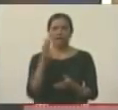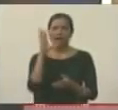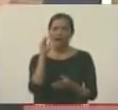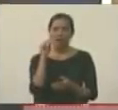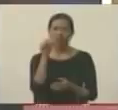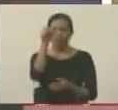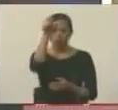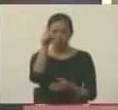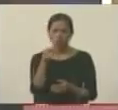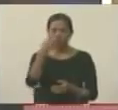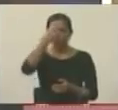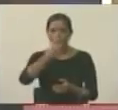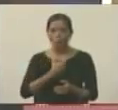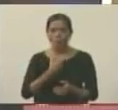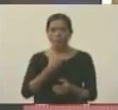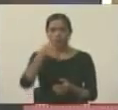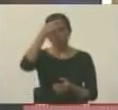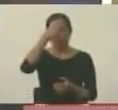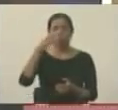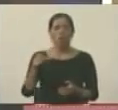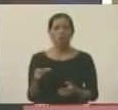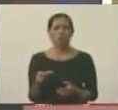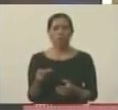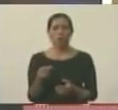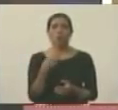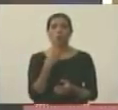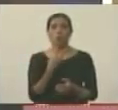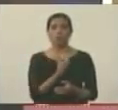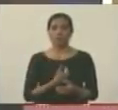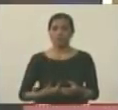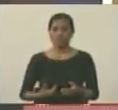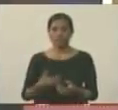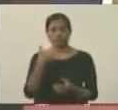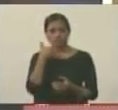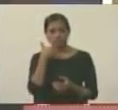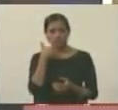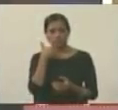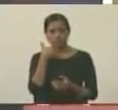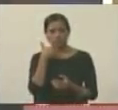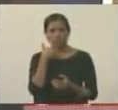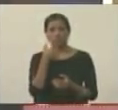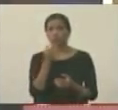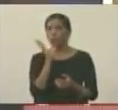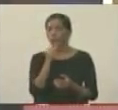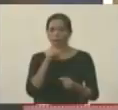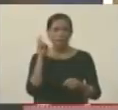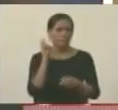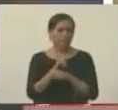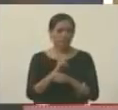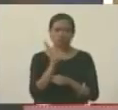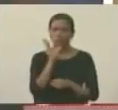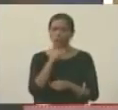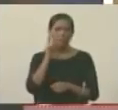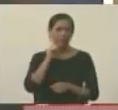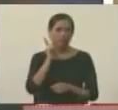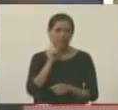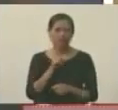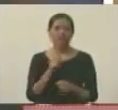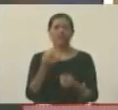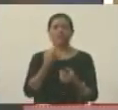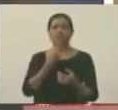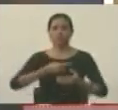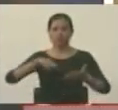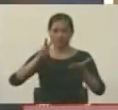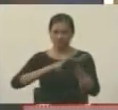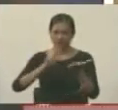el pueblo un hombre del pueblo sin carles a mentiras sin caer le saco va diciendo la verdad usted los ha dicho a